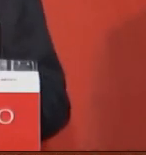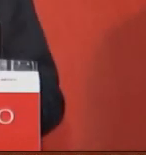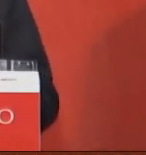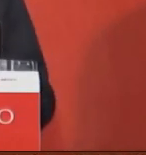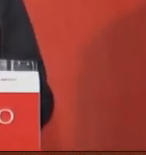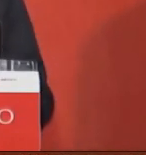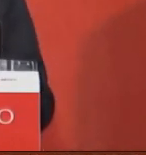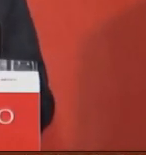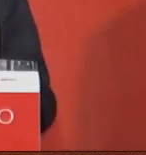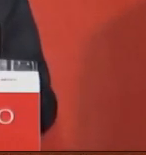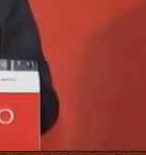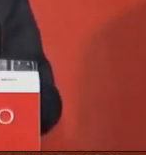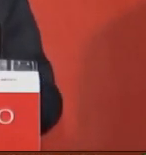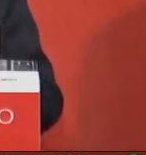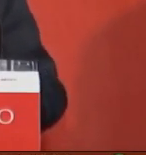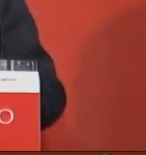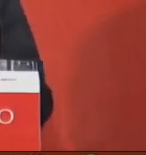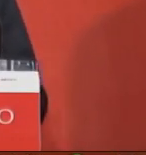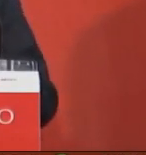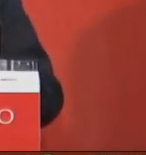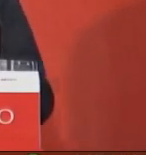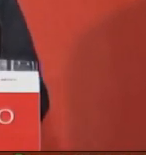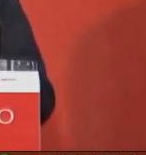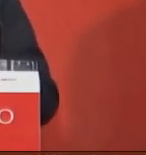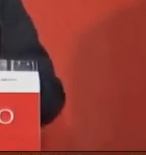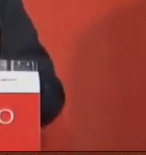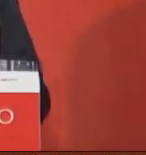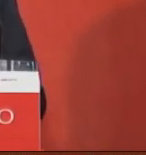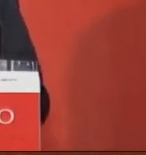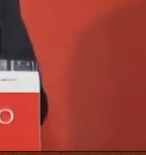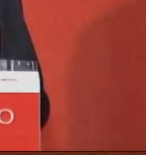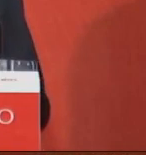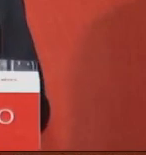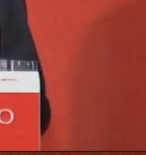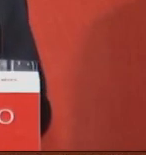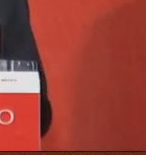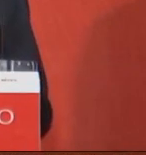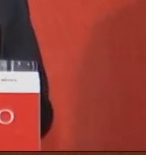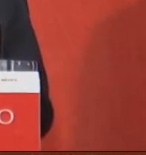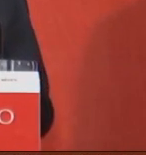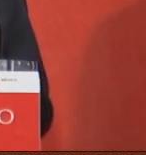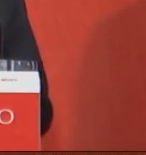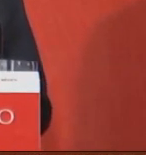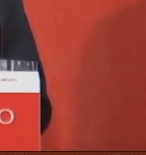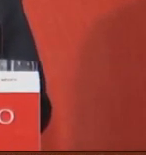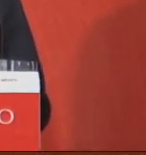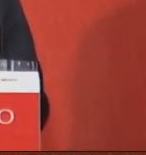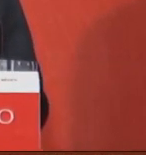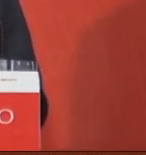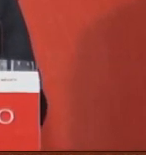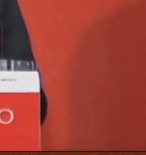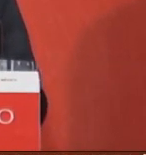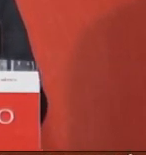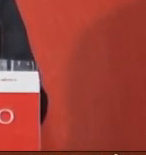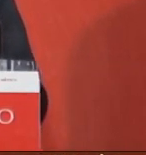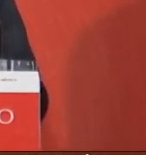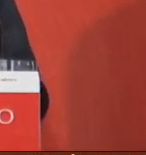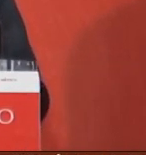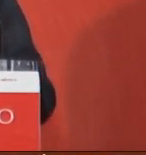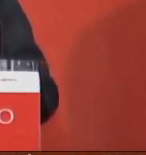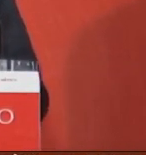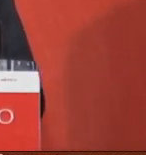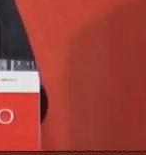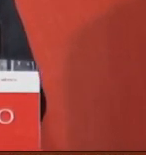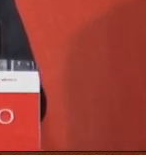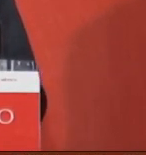Porque todos, absolutamente todos, estamos obligados a decir basta. No más niñas o